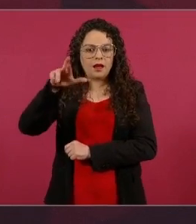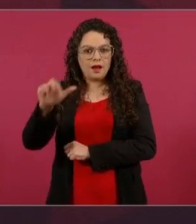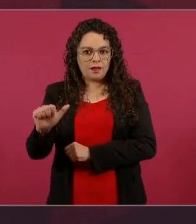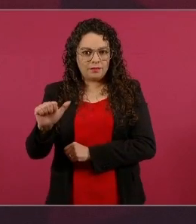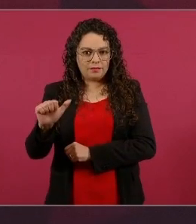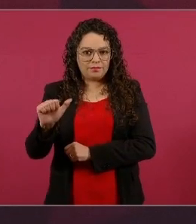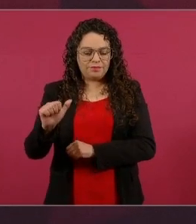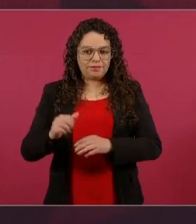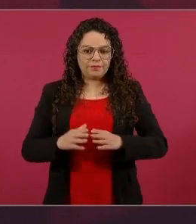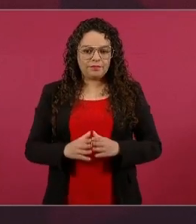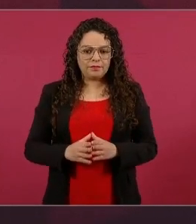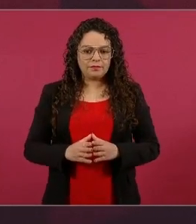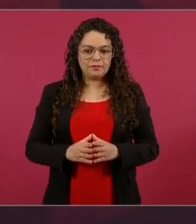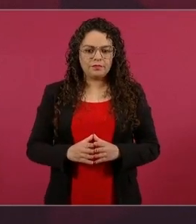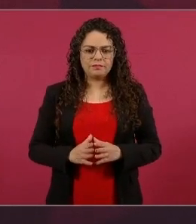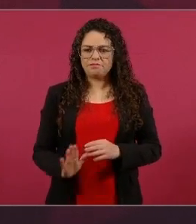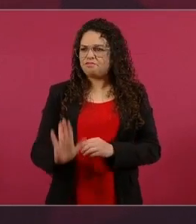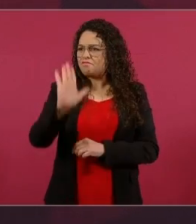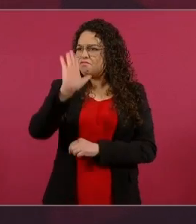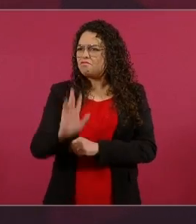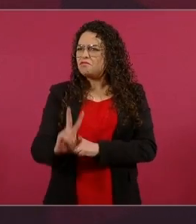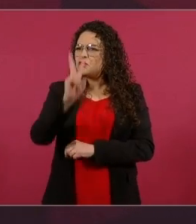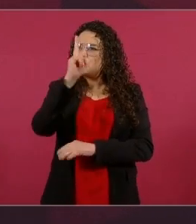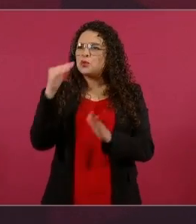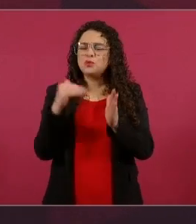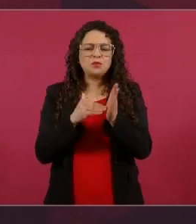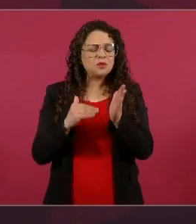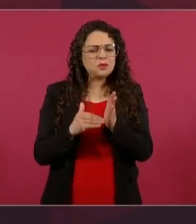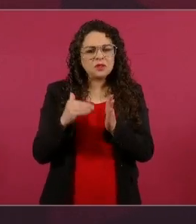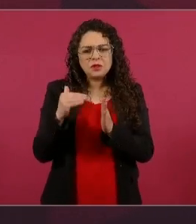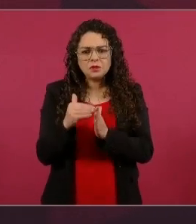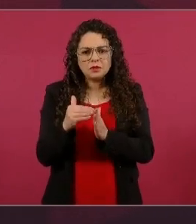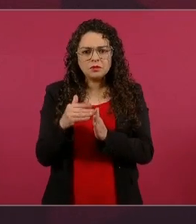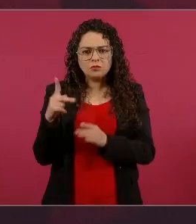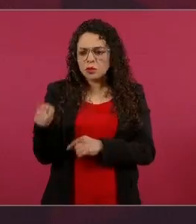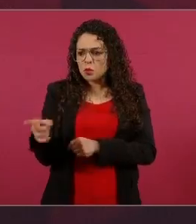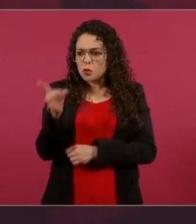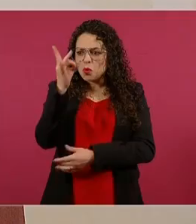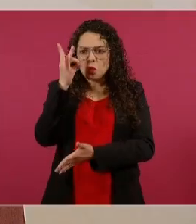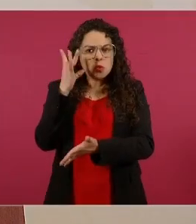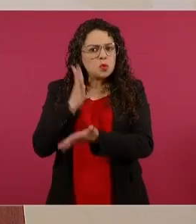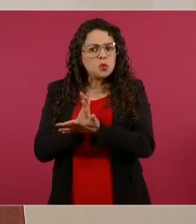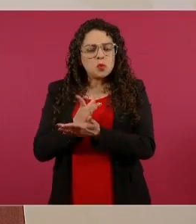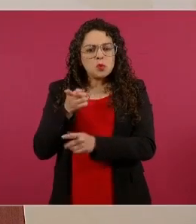garzasada creo que con 2000 millones pero era la